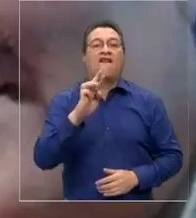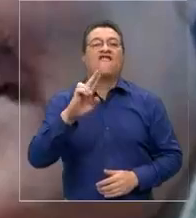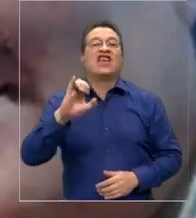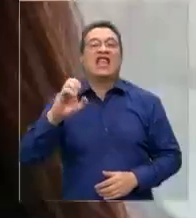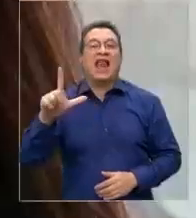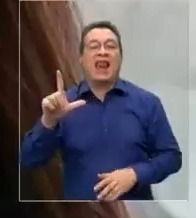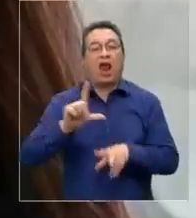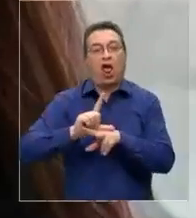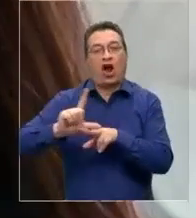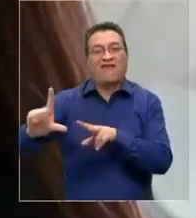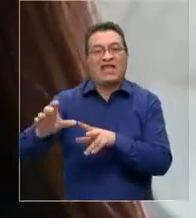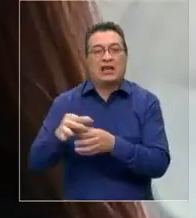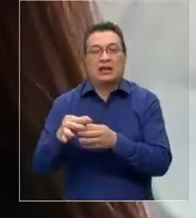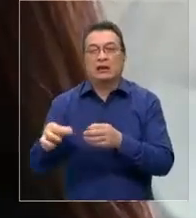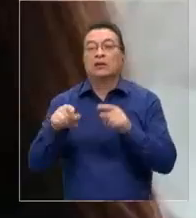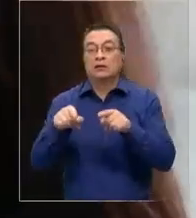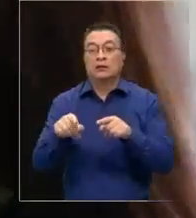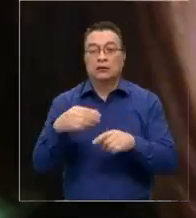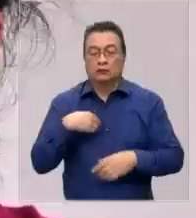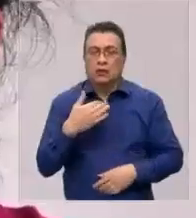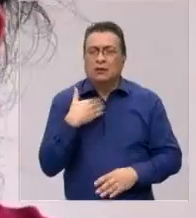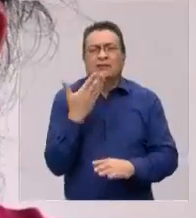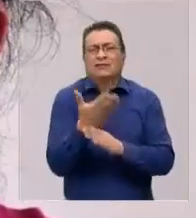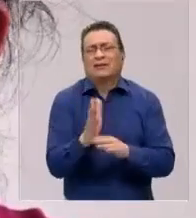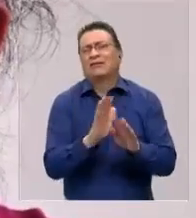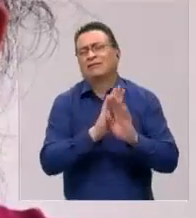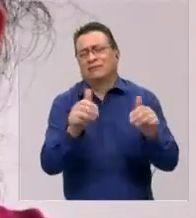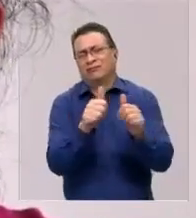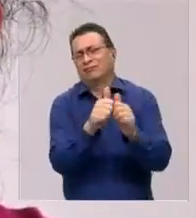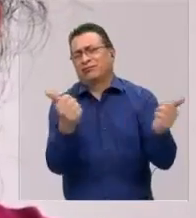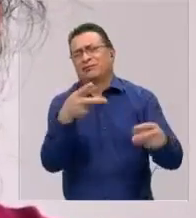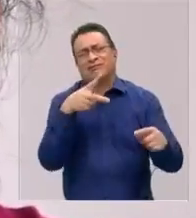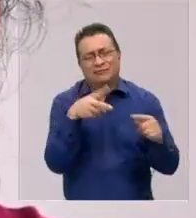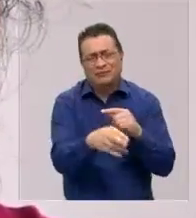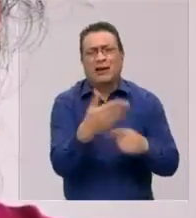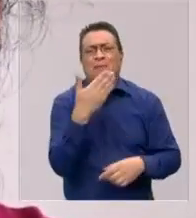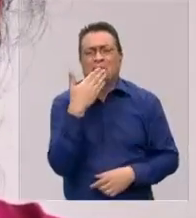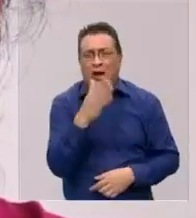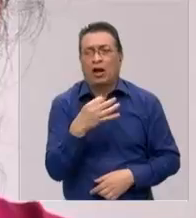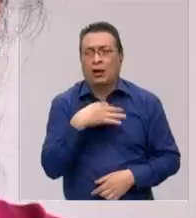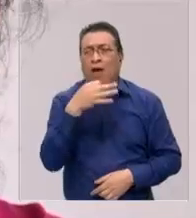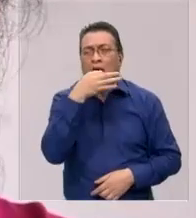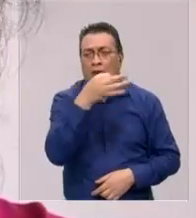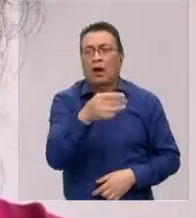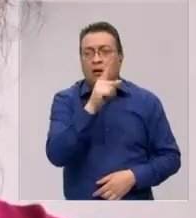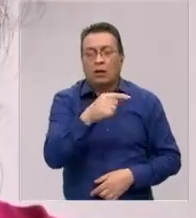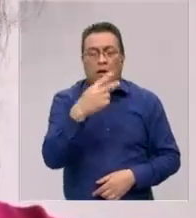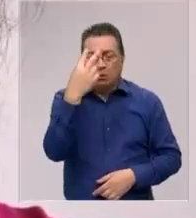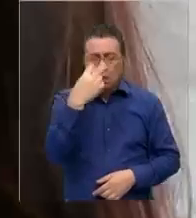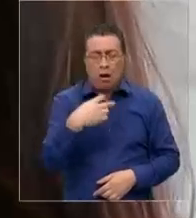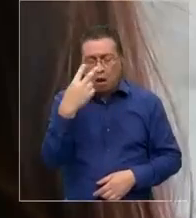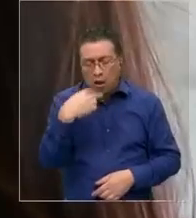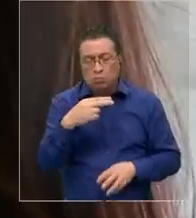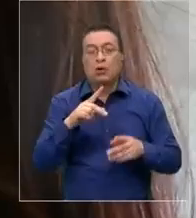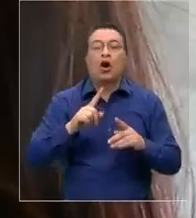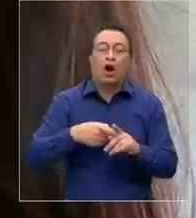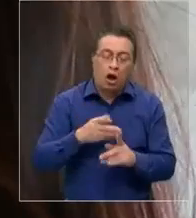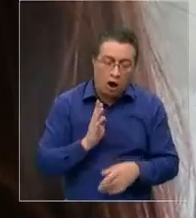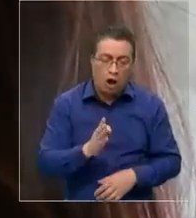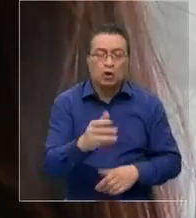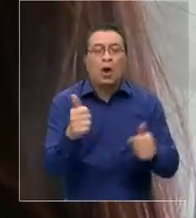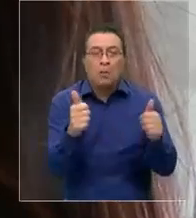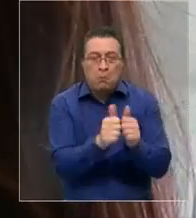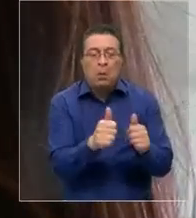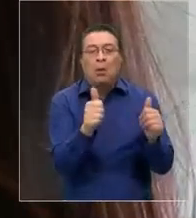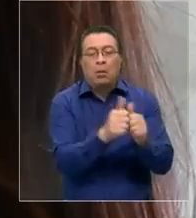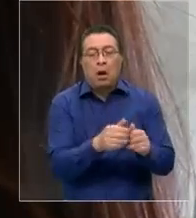Yo le pedía de que no, que terminara esa relación. Cata era secarse las lágrimas y continuar. Porque,